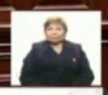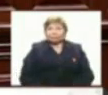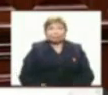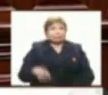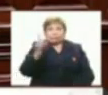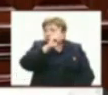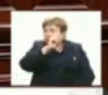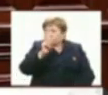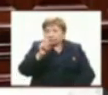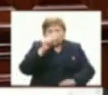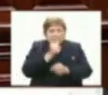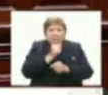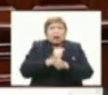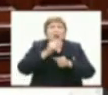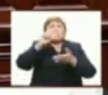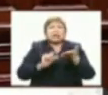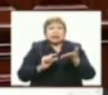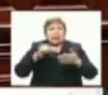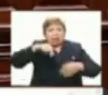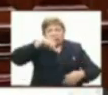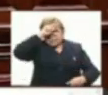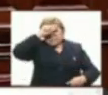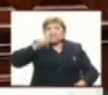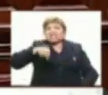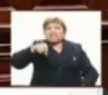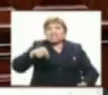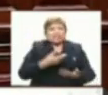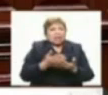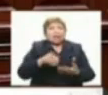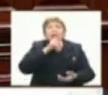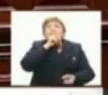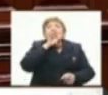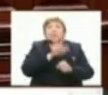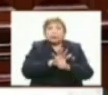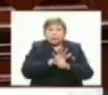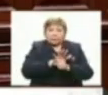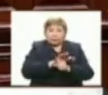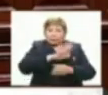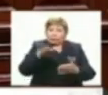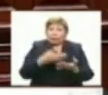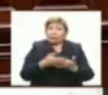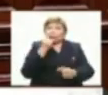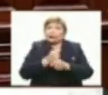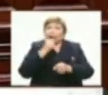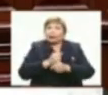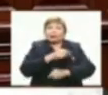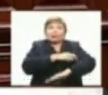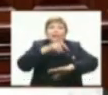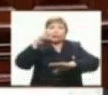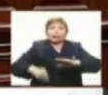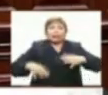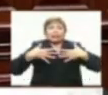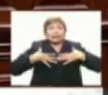No más trabajos precarios. El país necesita mantener el compromiso y aporte de los trabajadores y los colegios profesionales de